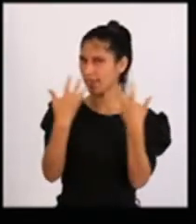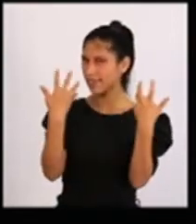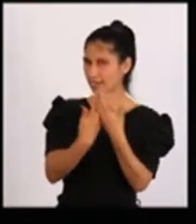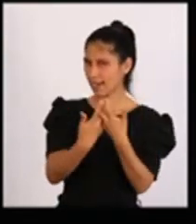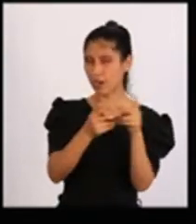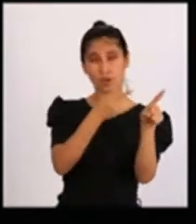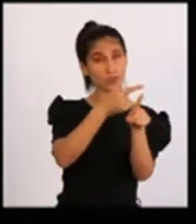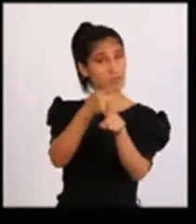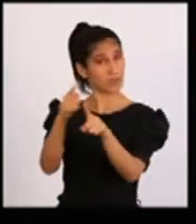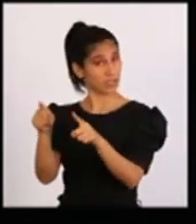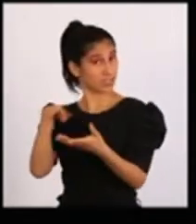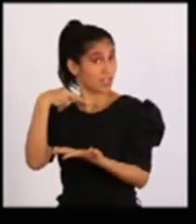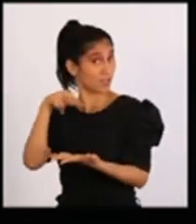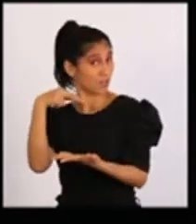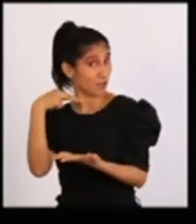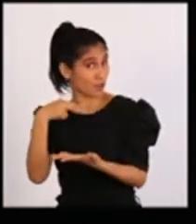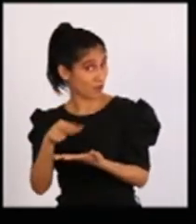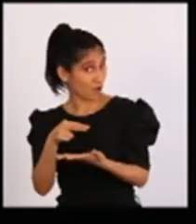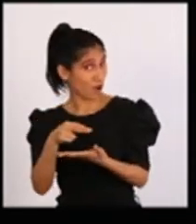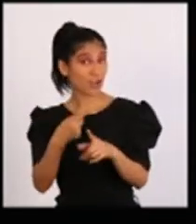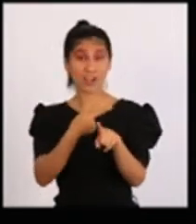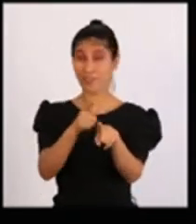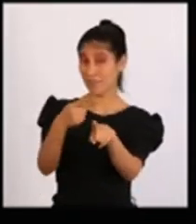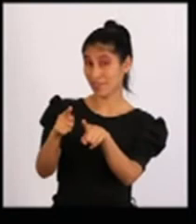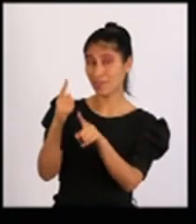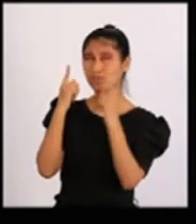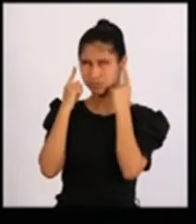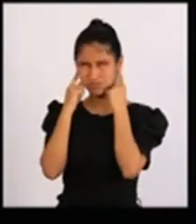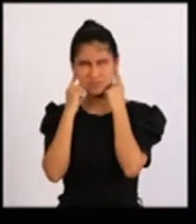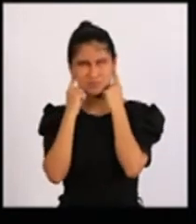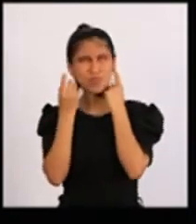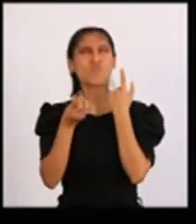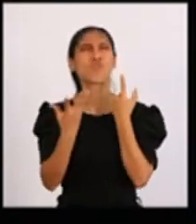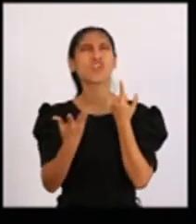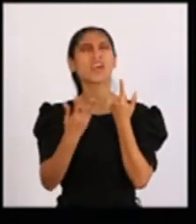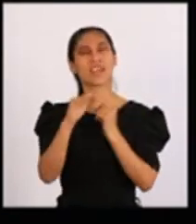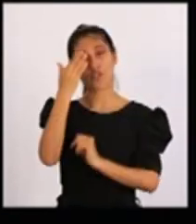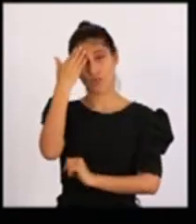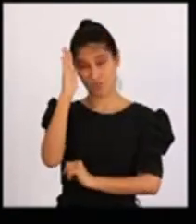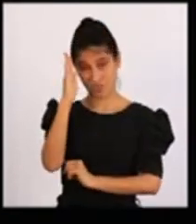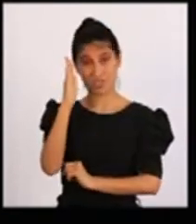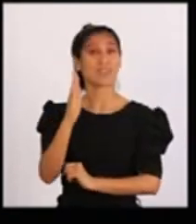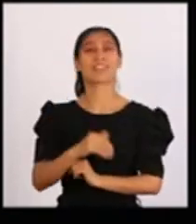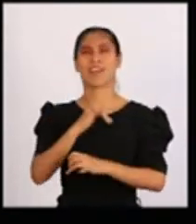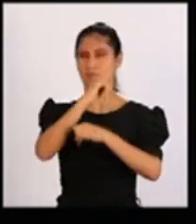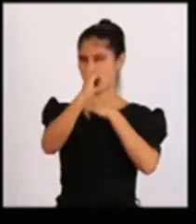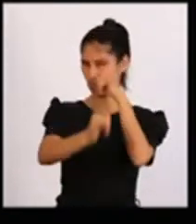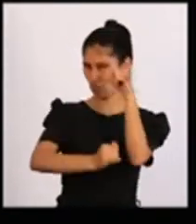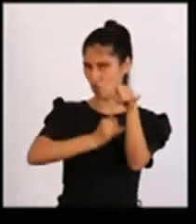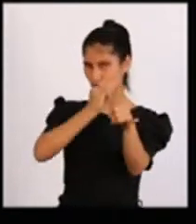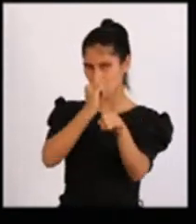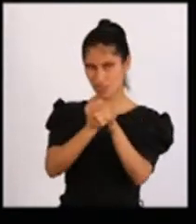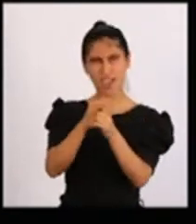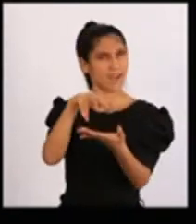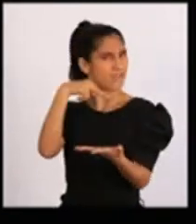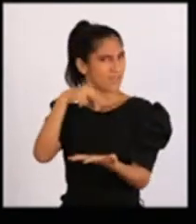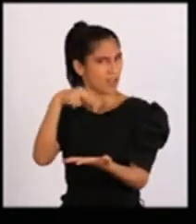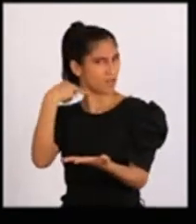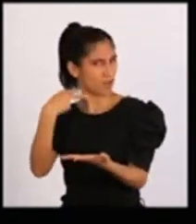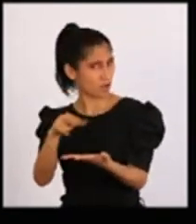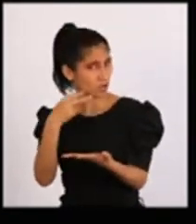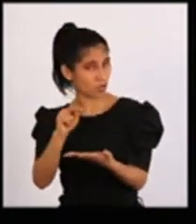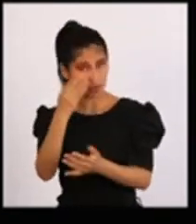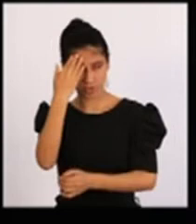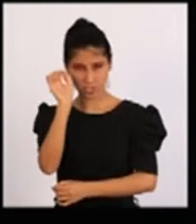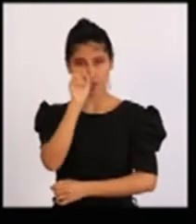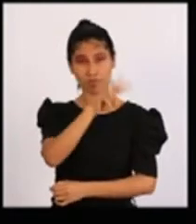nuestra diversidad folclórica. Esto con motivo del Día Mundial del Folclor, que se celebra cada 22 de agosto en